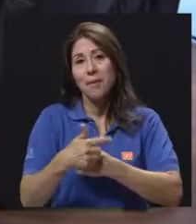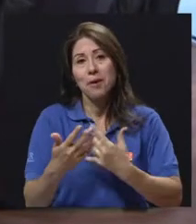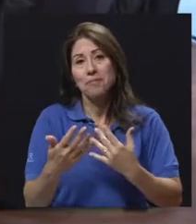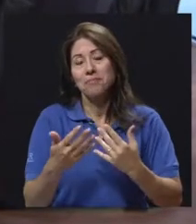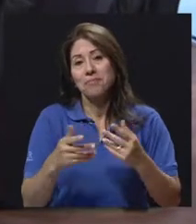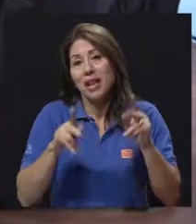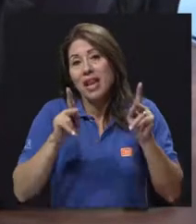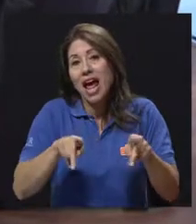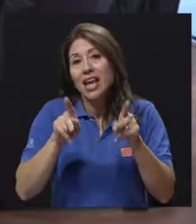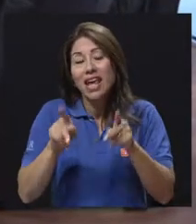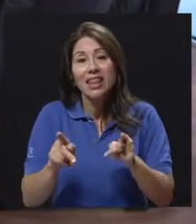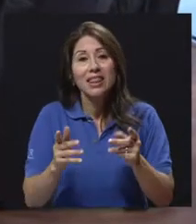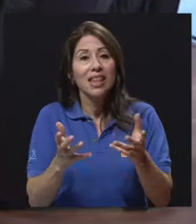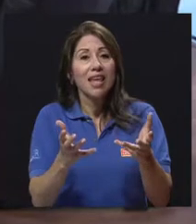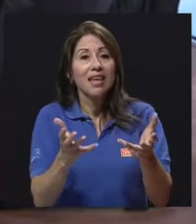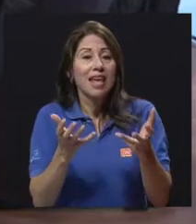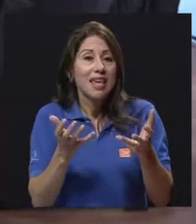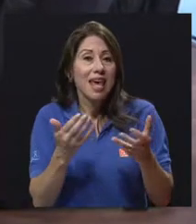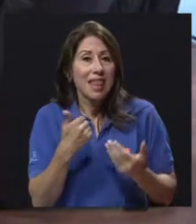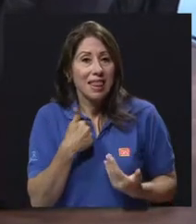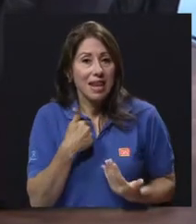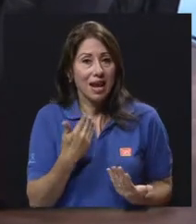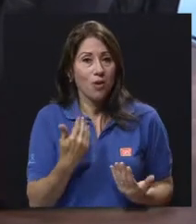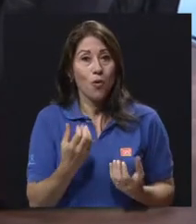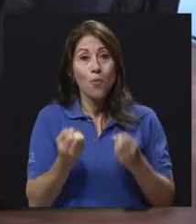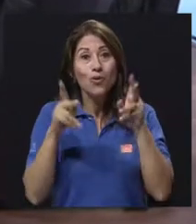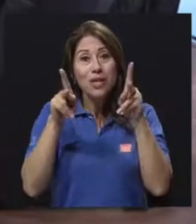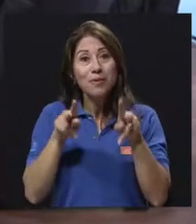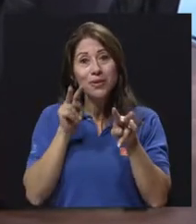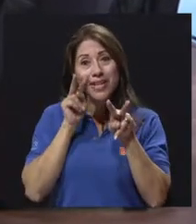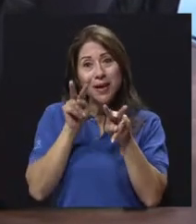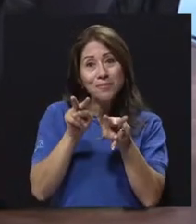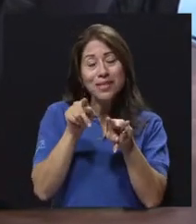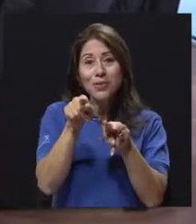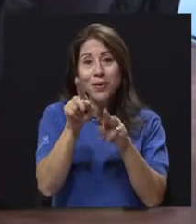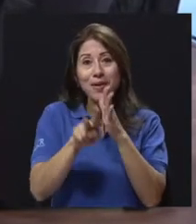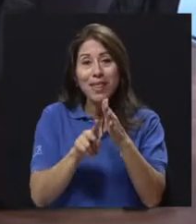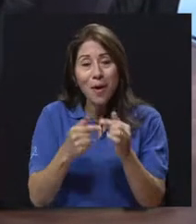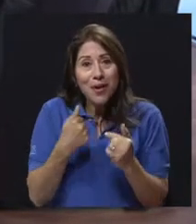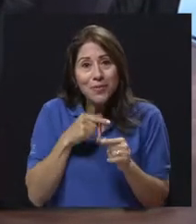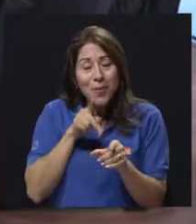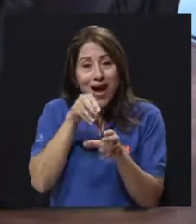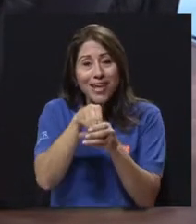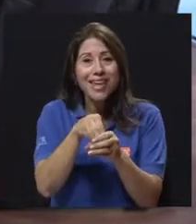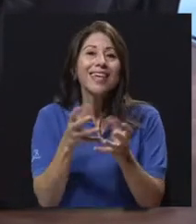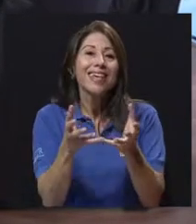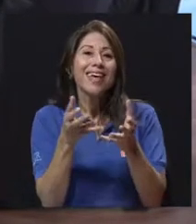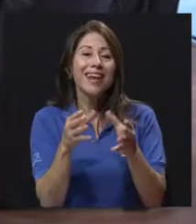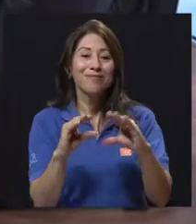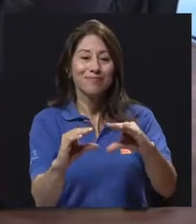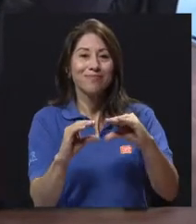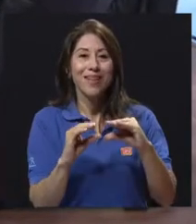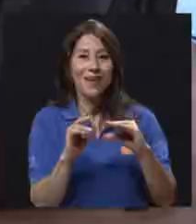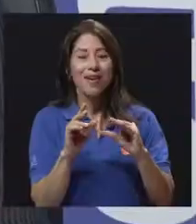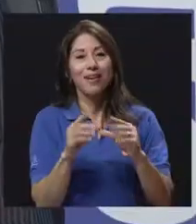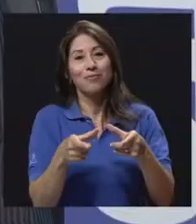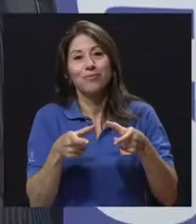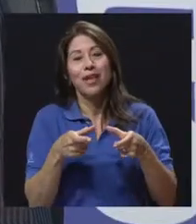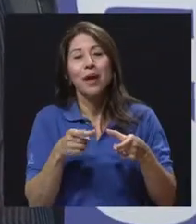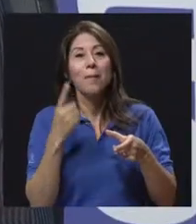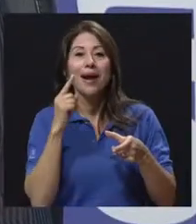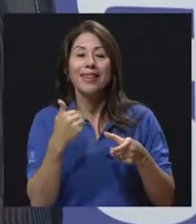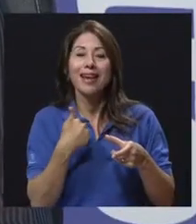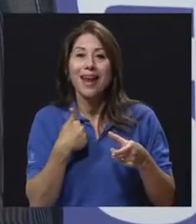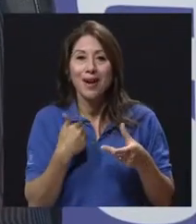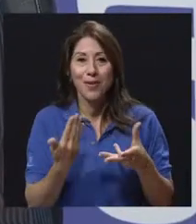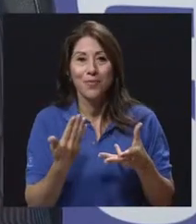gente que quiere tenerlo, muchos de los que se han visto, ¿verdad?, que así lo quieren es tener como un recuerdo, ¿verdad? Individual. Claro. Bueno, y además hubo proyecciones en el